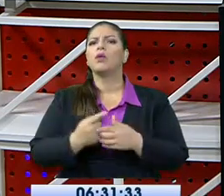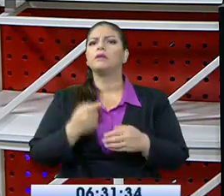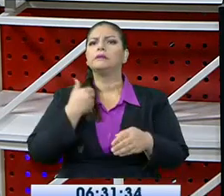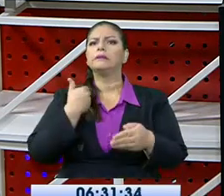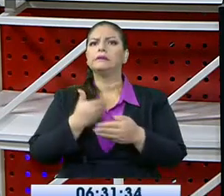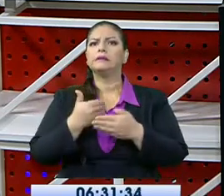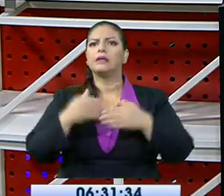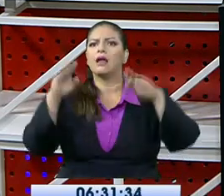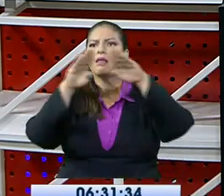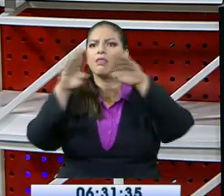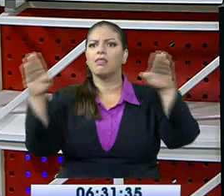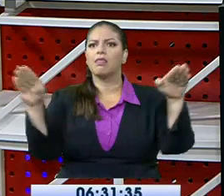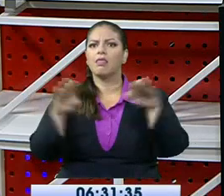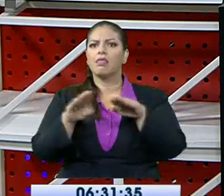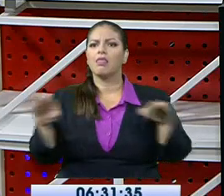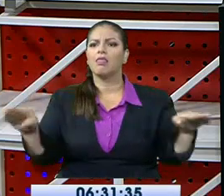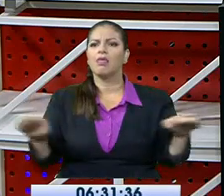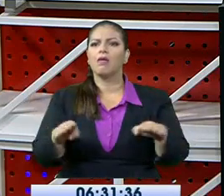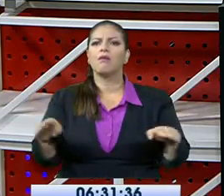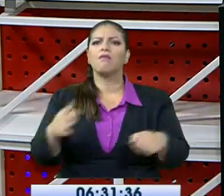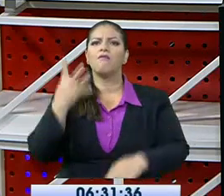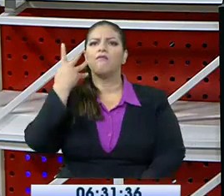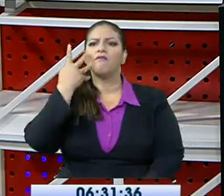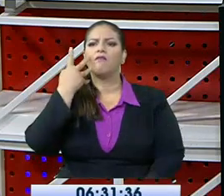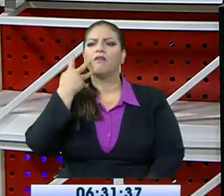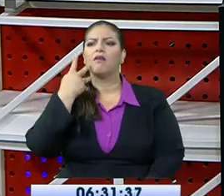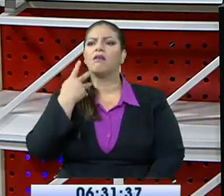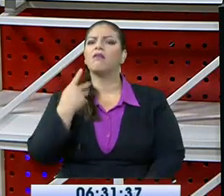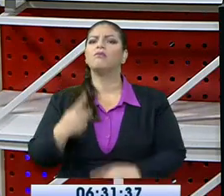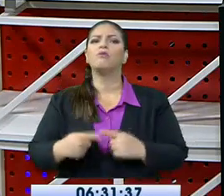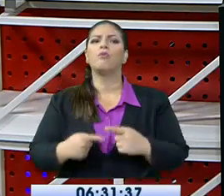qué? Ah, eso sí, bueno.